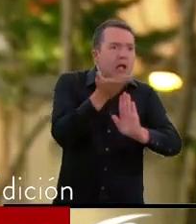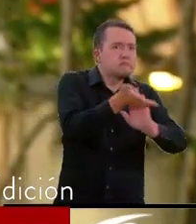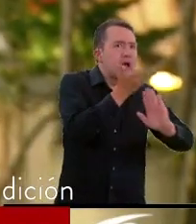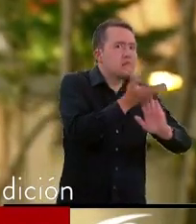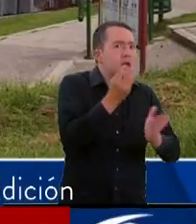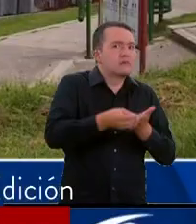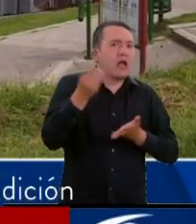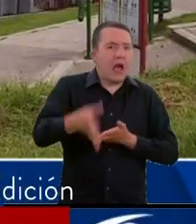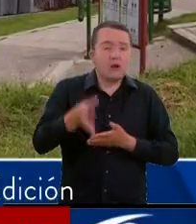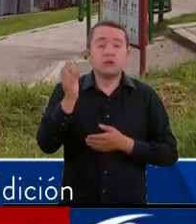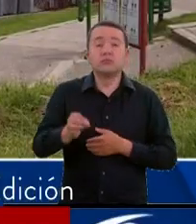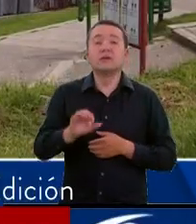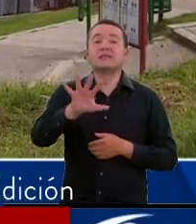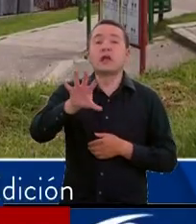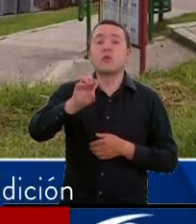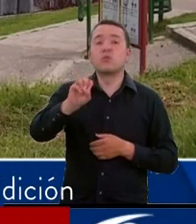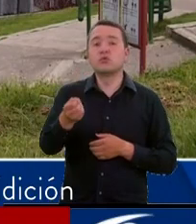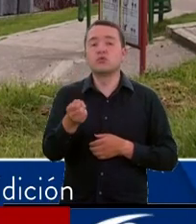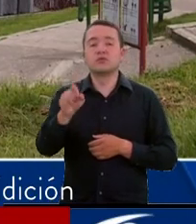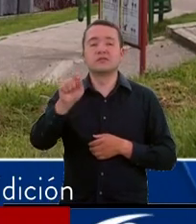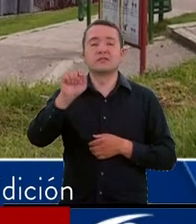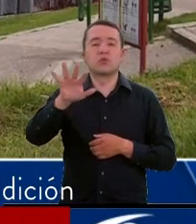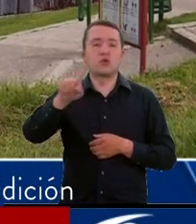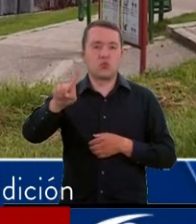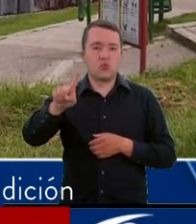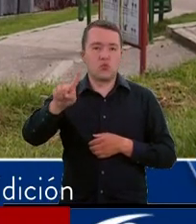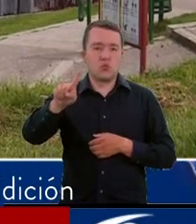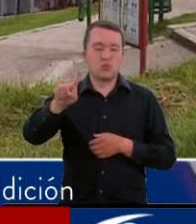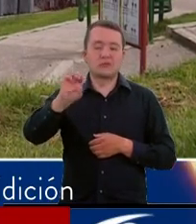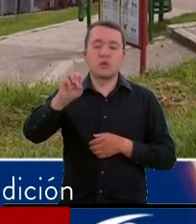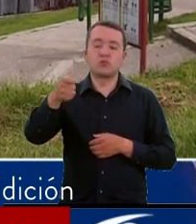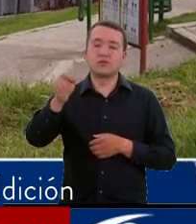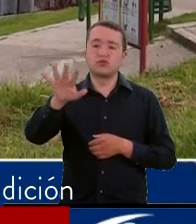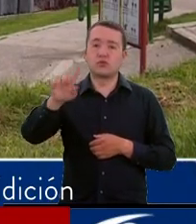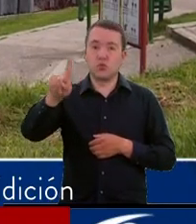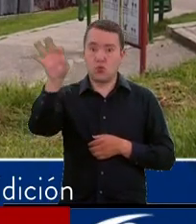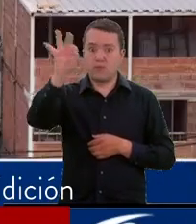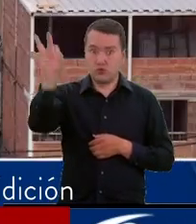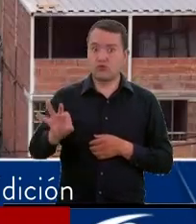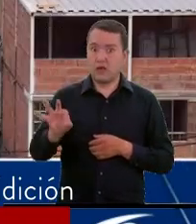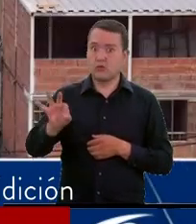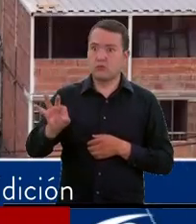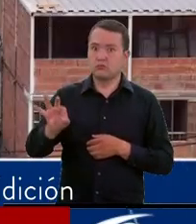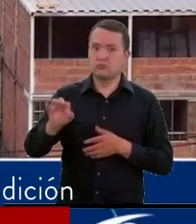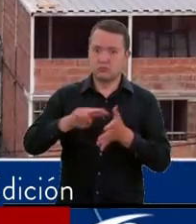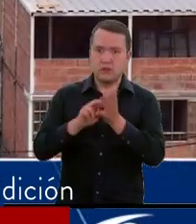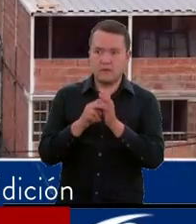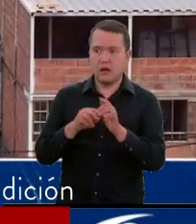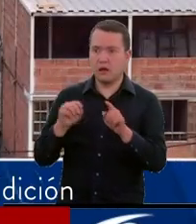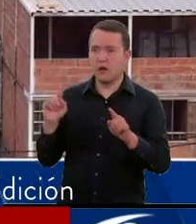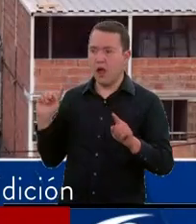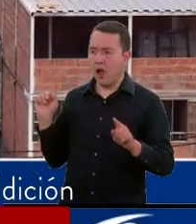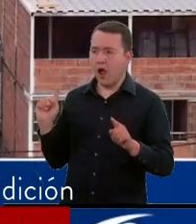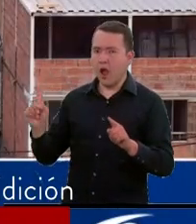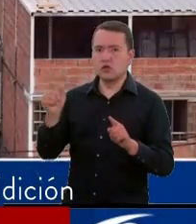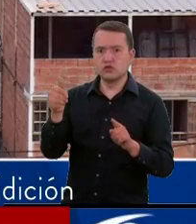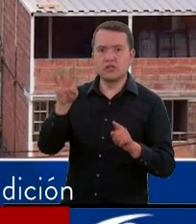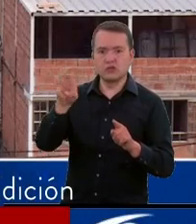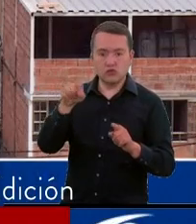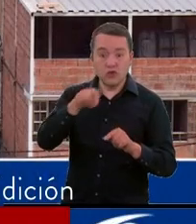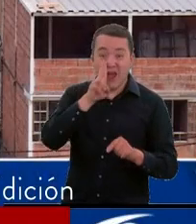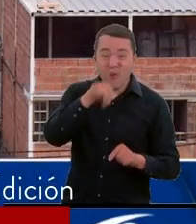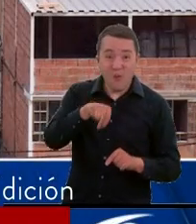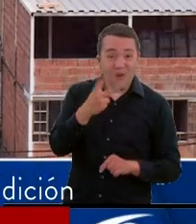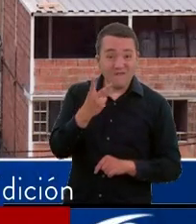llegó en 0,51%. Esta es la cifra más alta para un mes de junio de los últimos 18 años. Y si miramos este dato a